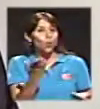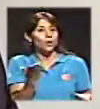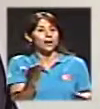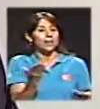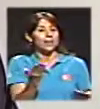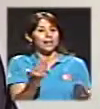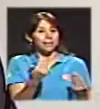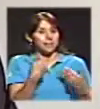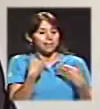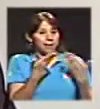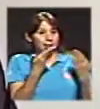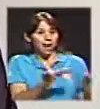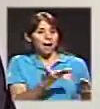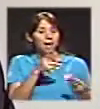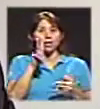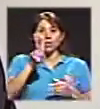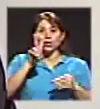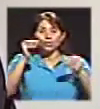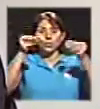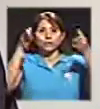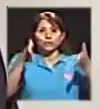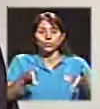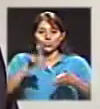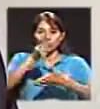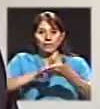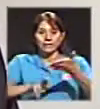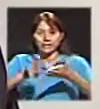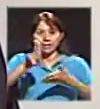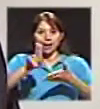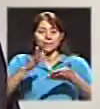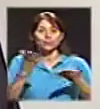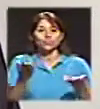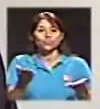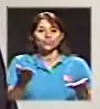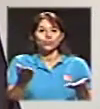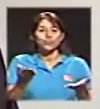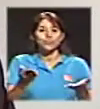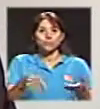de tener a dos profesores universitarios